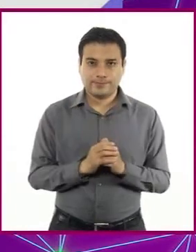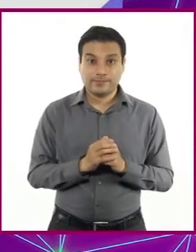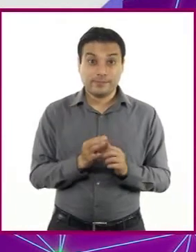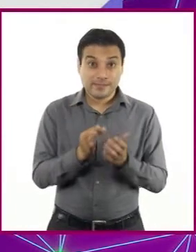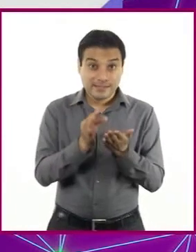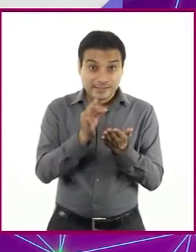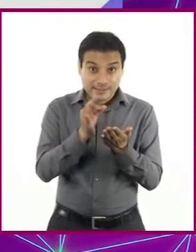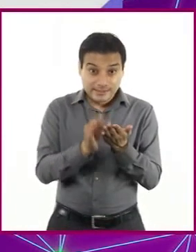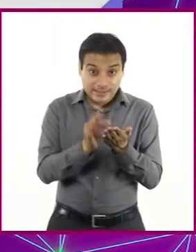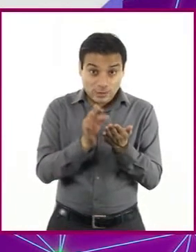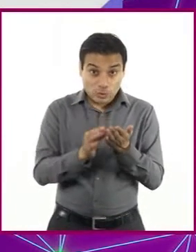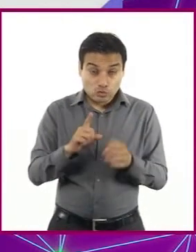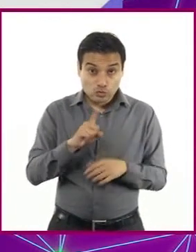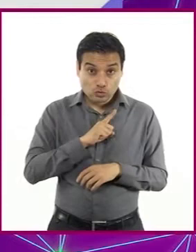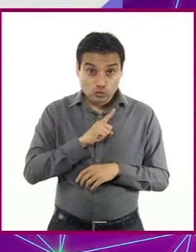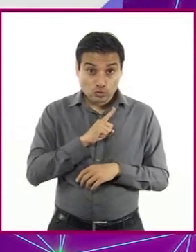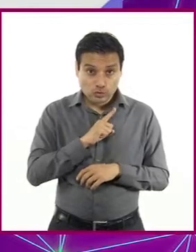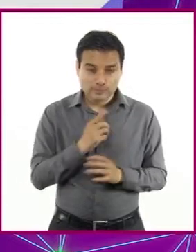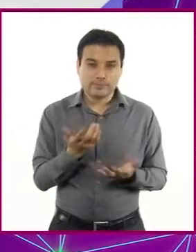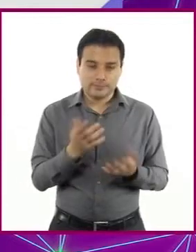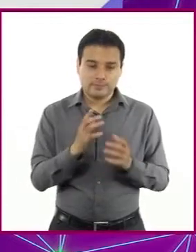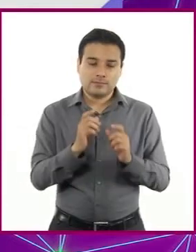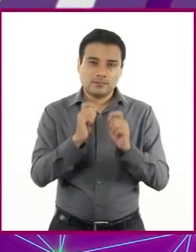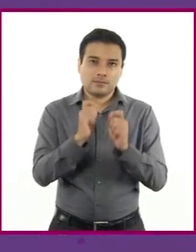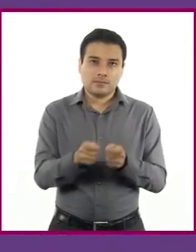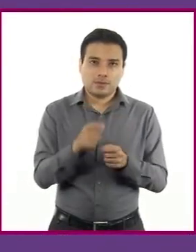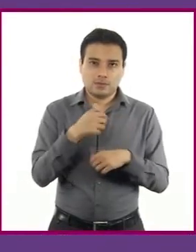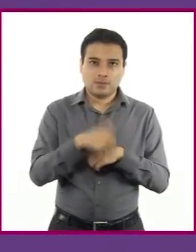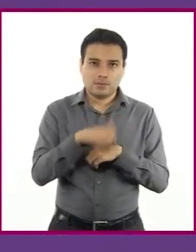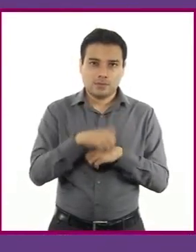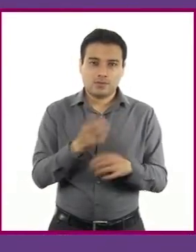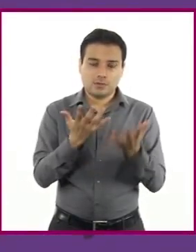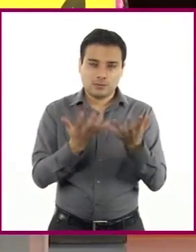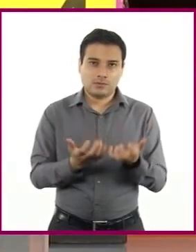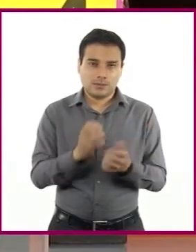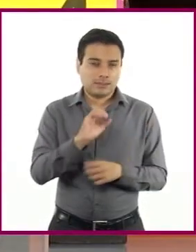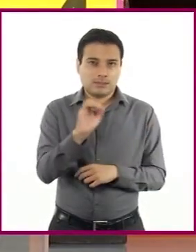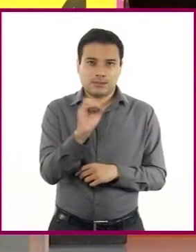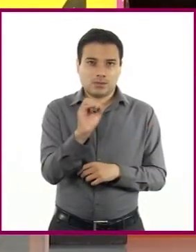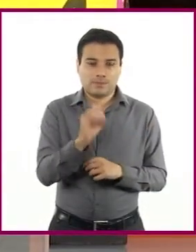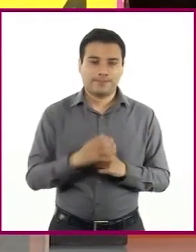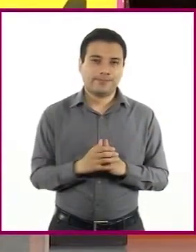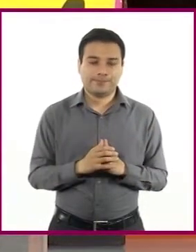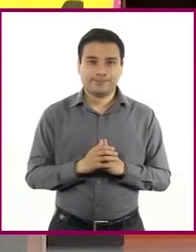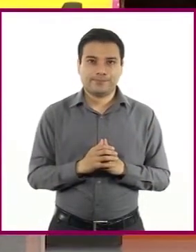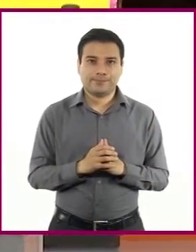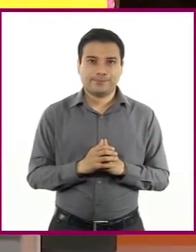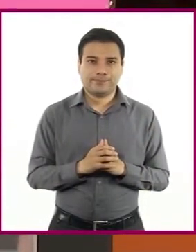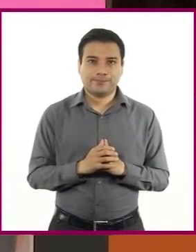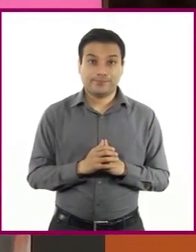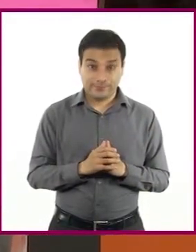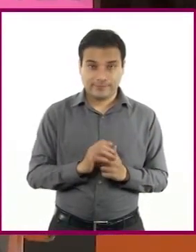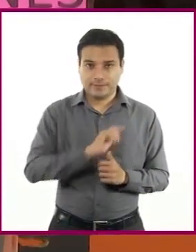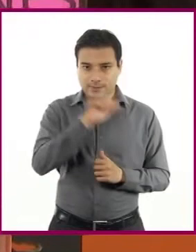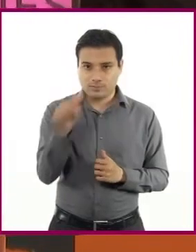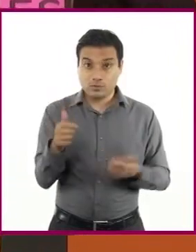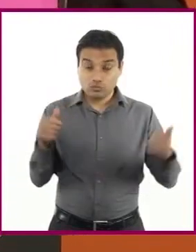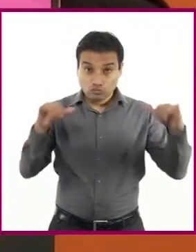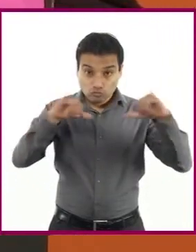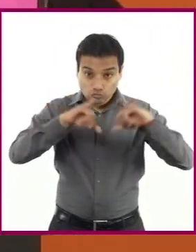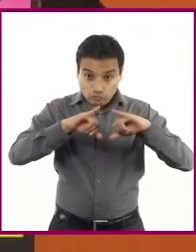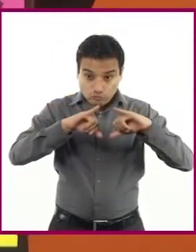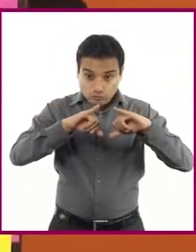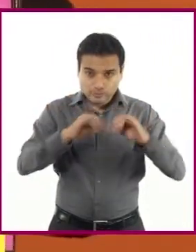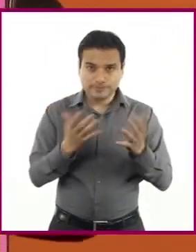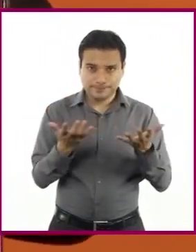al encontrarse solo, tiene un número de oxidación de 0. Al llevarse a cabo la reacción, observamos